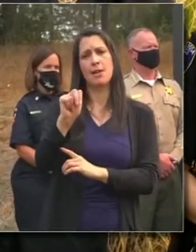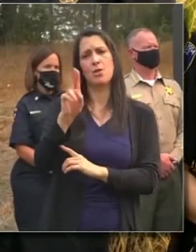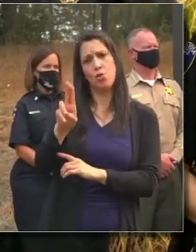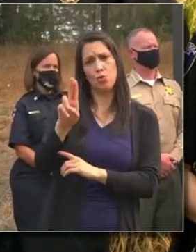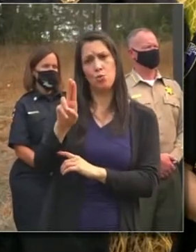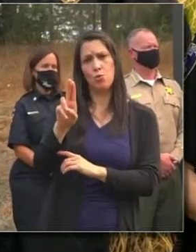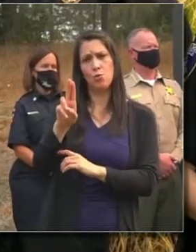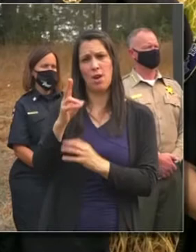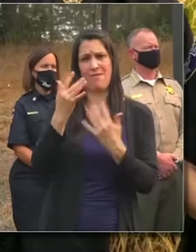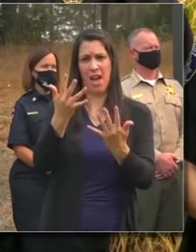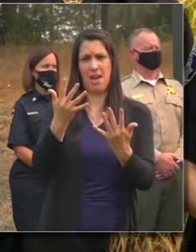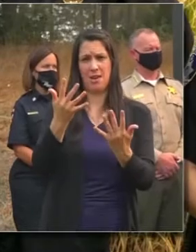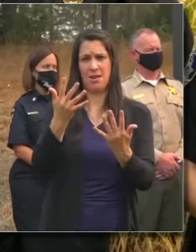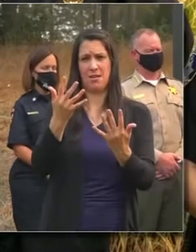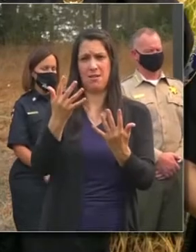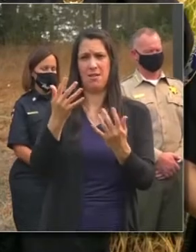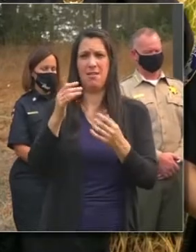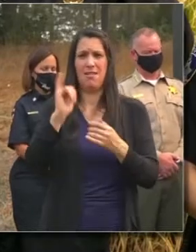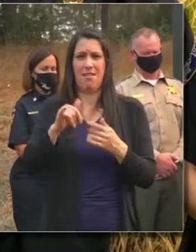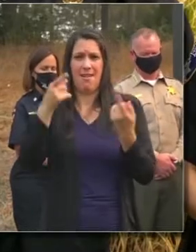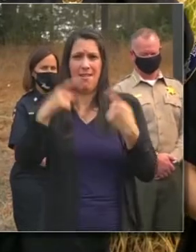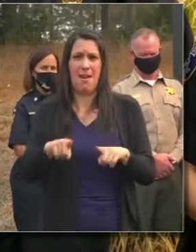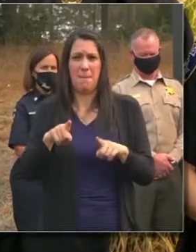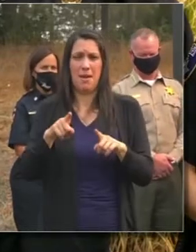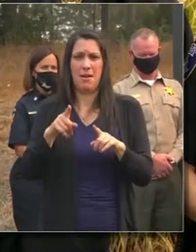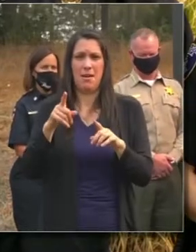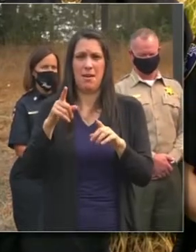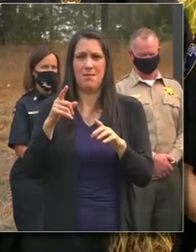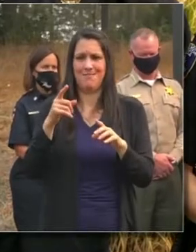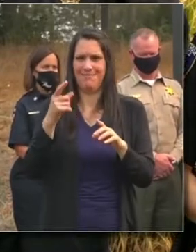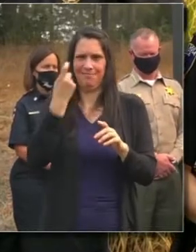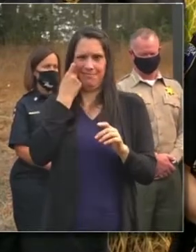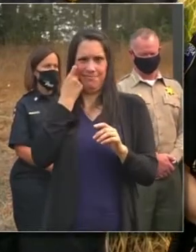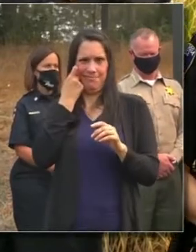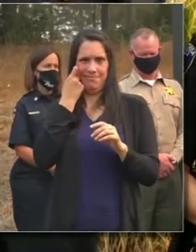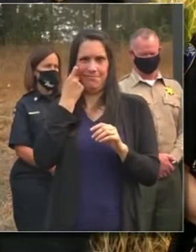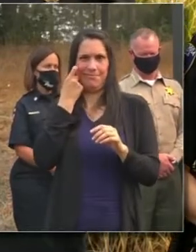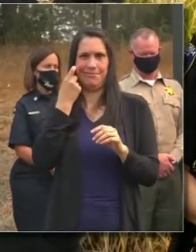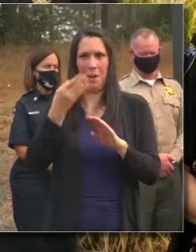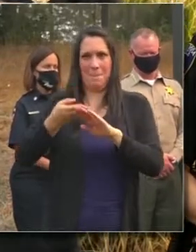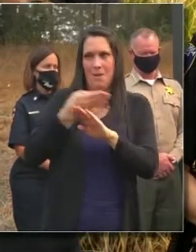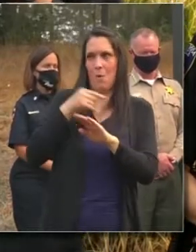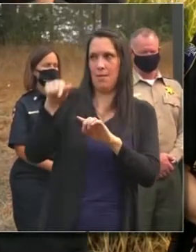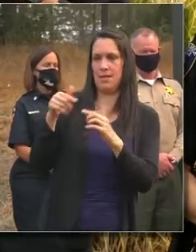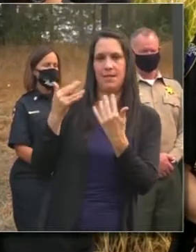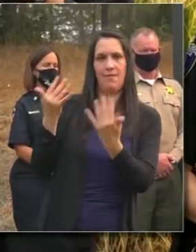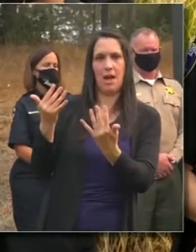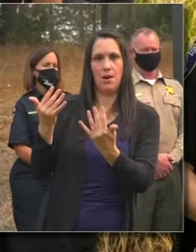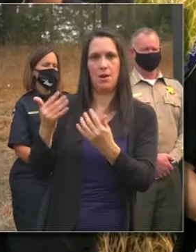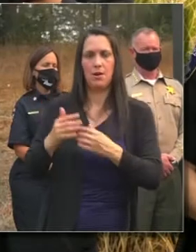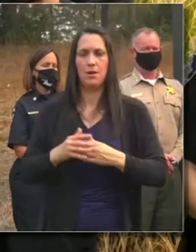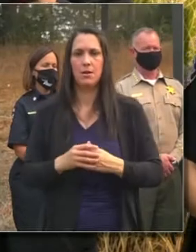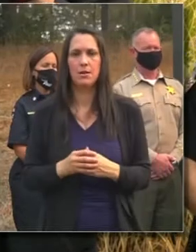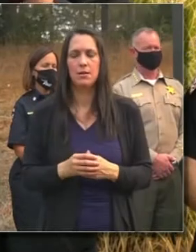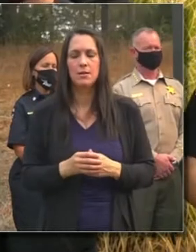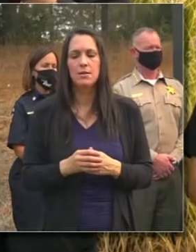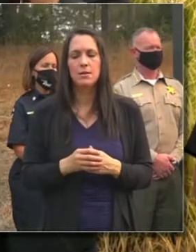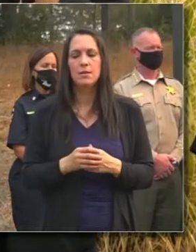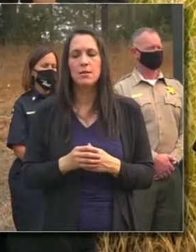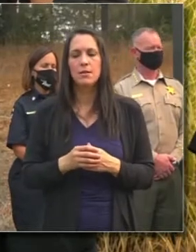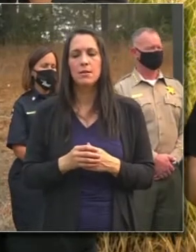departamento ln ese es el incendio que fue precedente al incendio glass